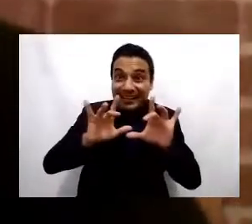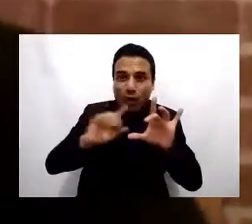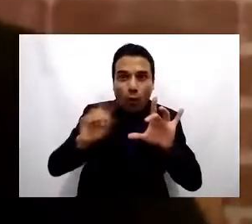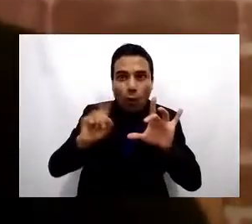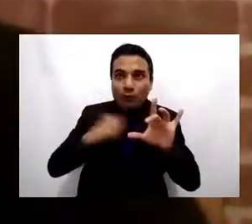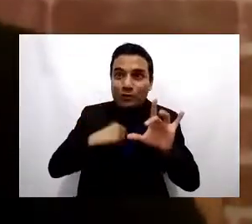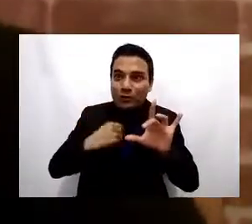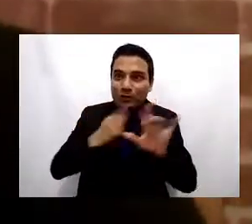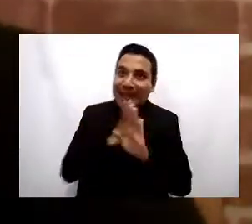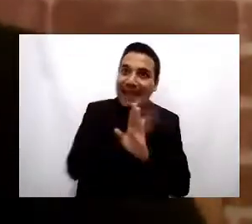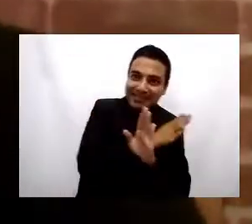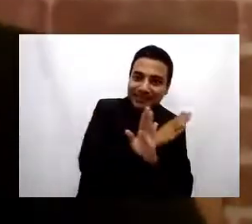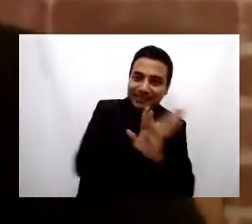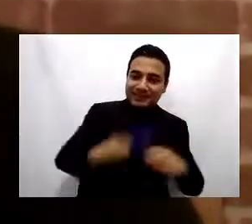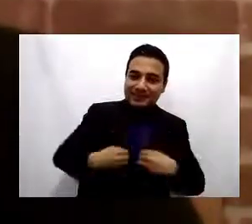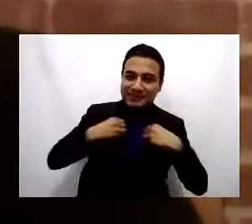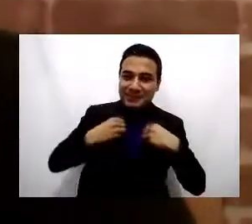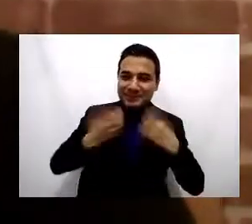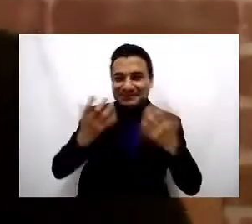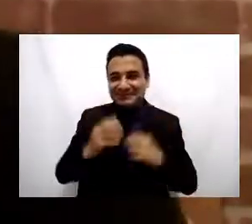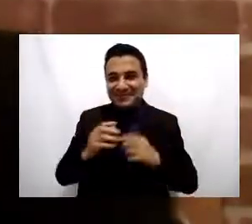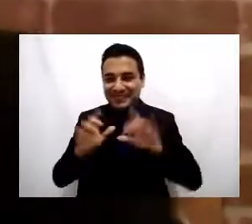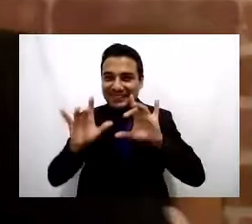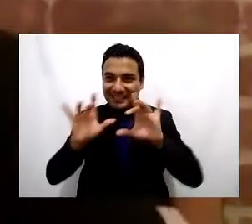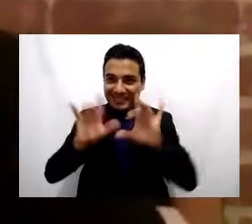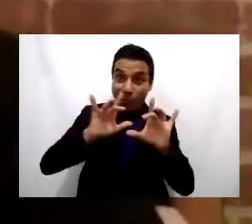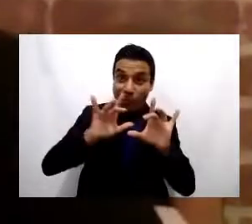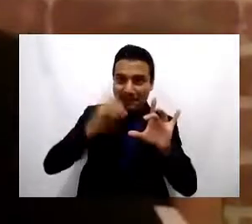rewind es mi zona más moderna.